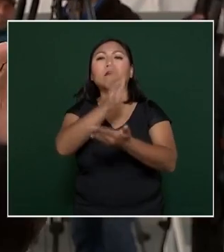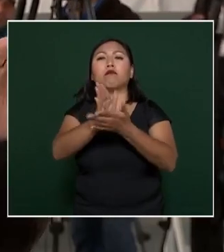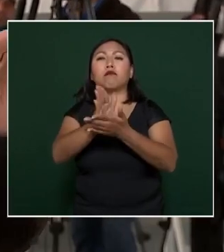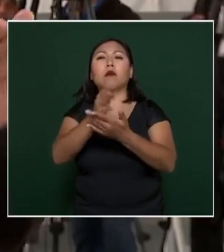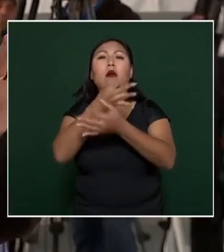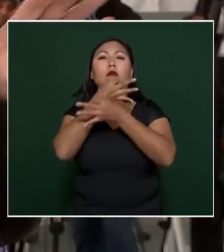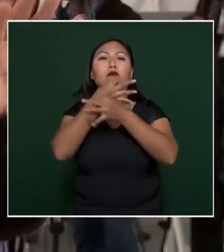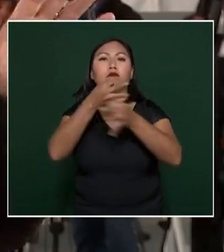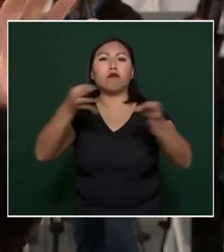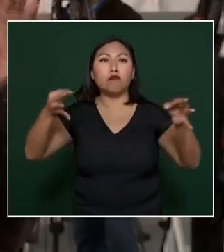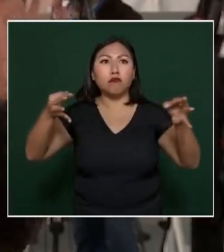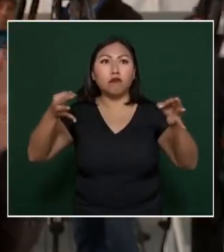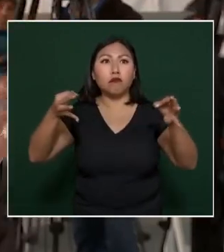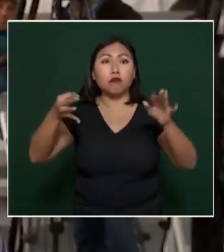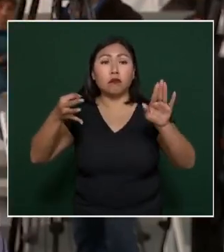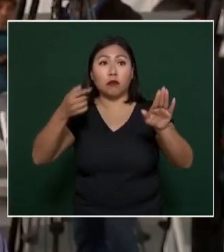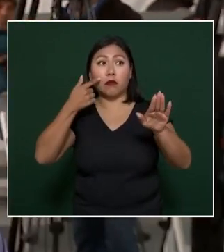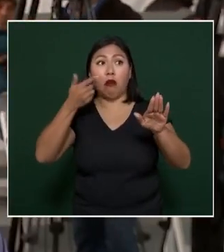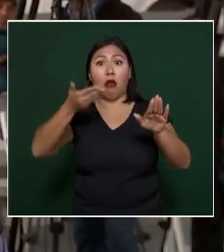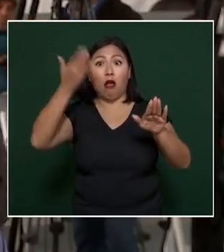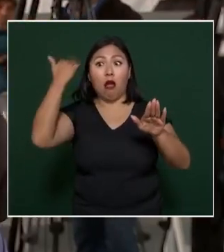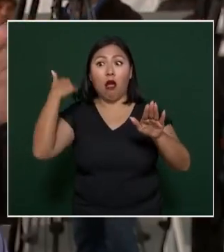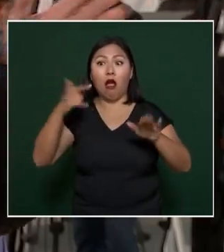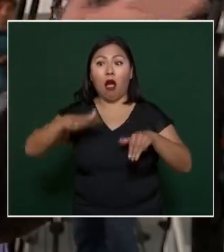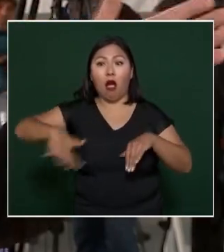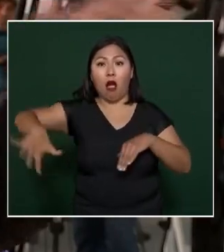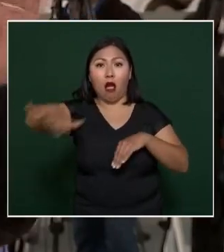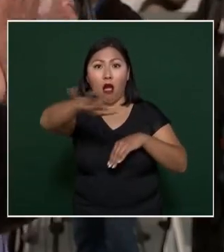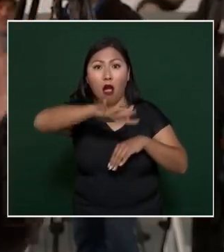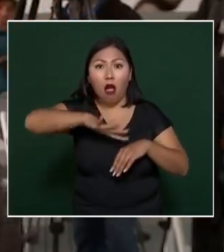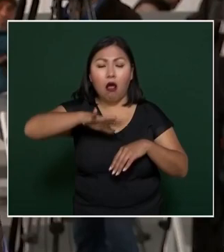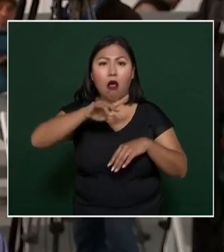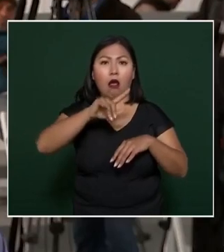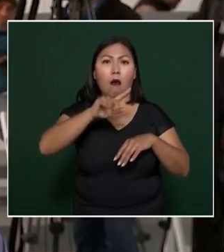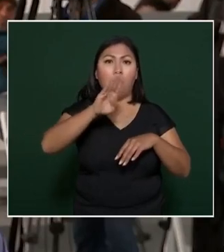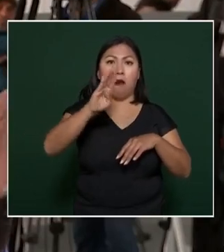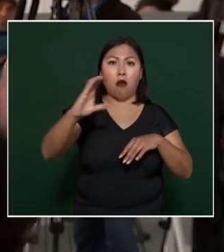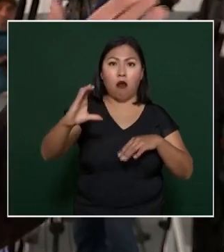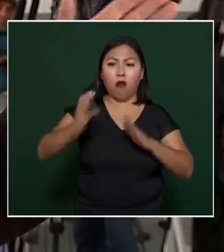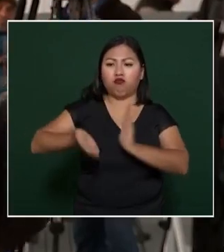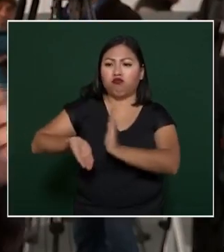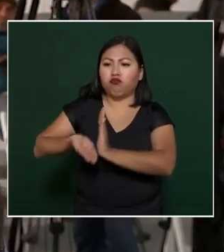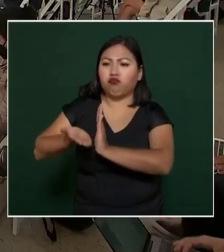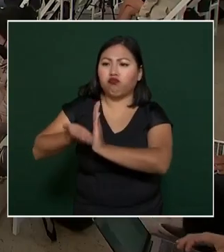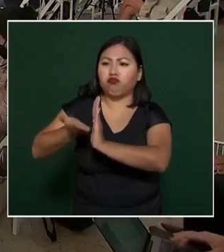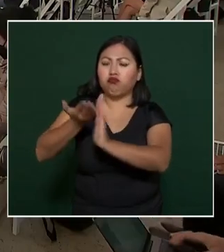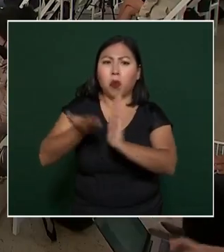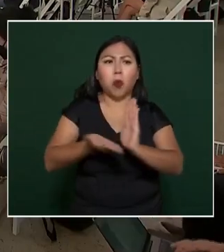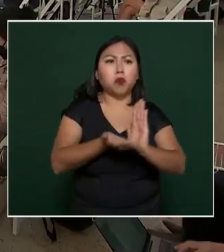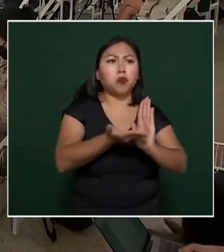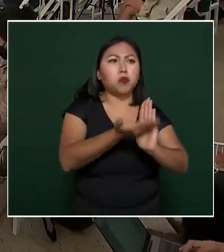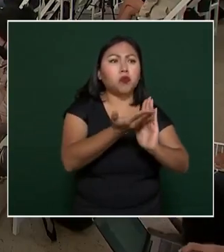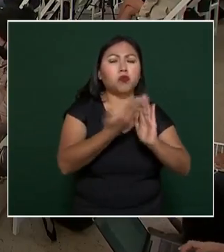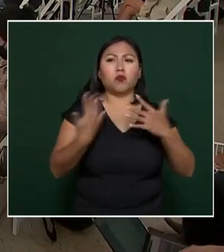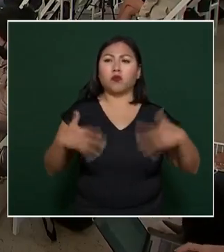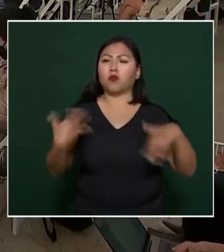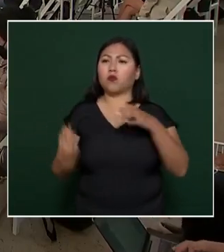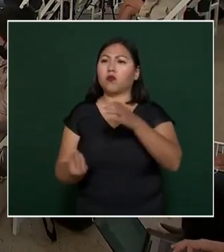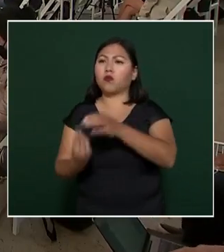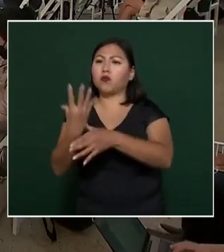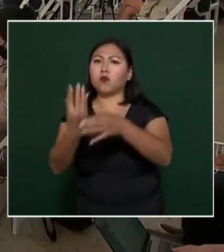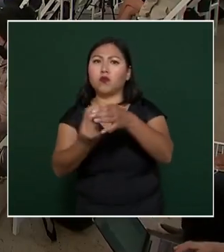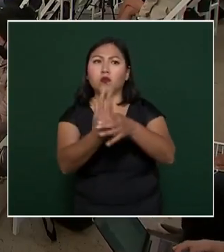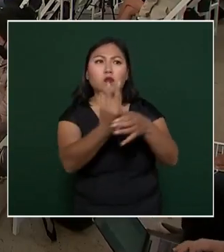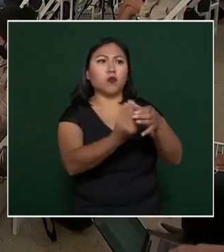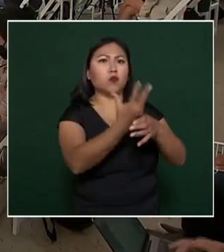obras que no se hacían antes el tema del agua como lo decía el compañero ya se están llevando a